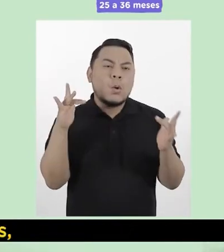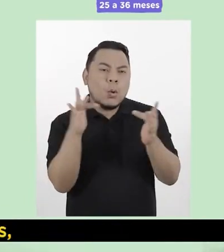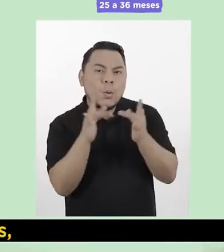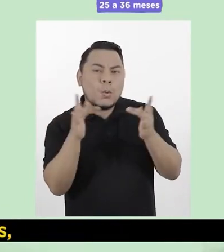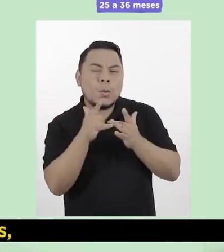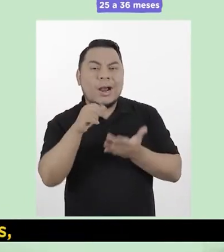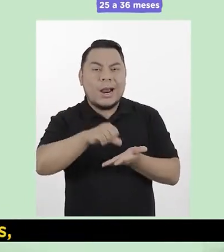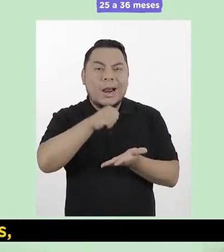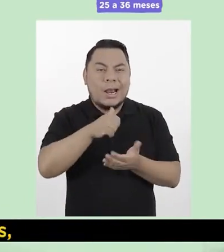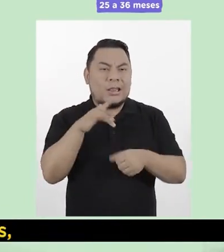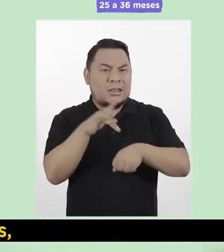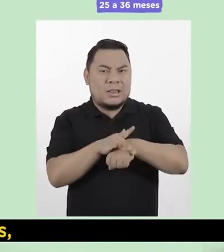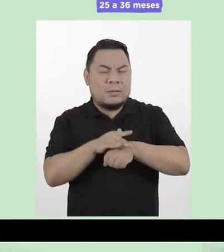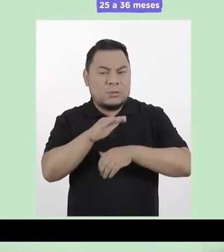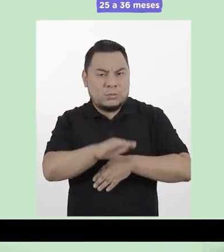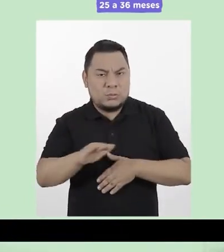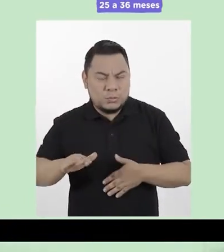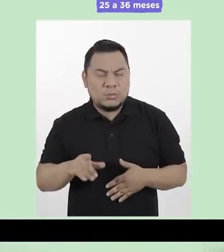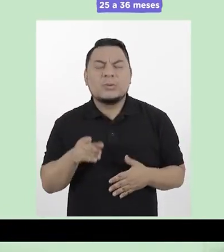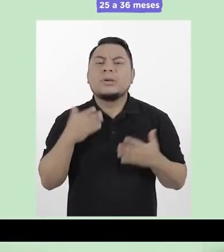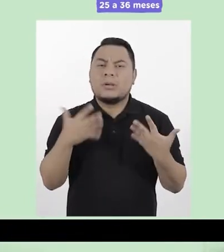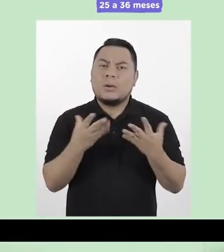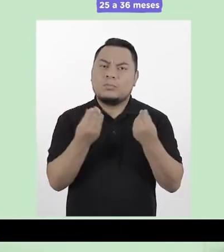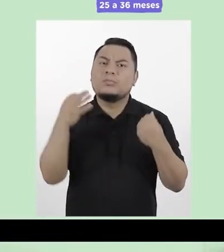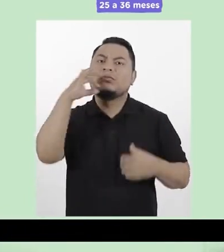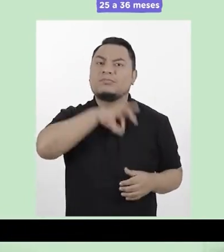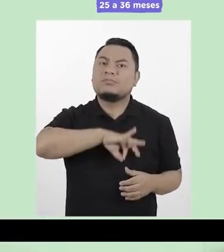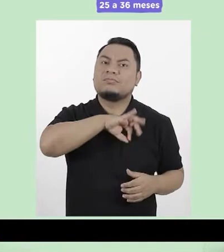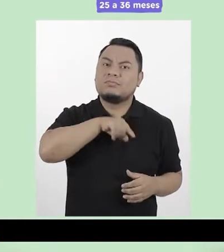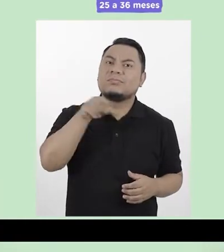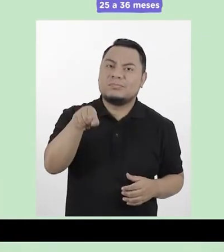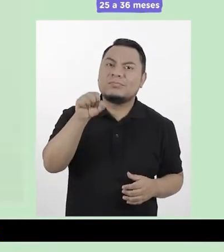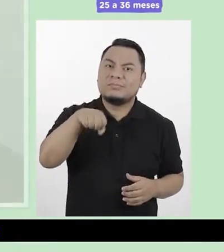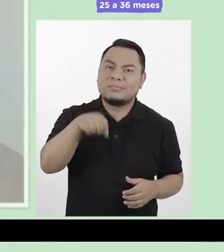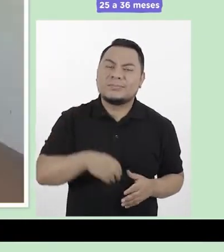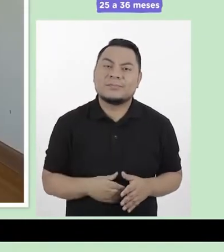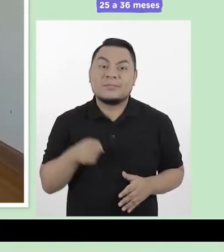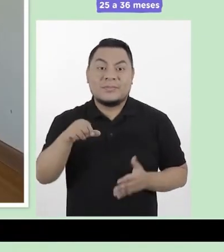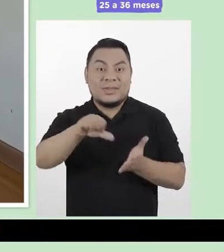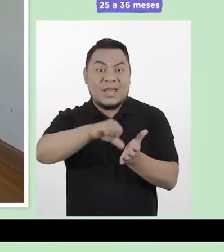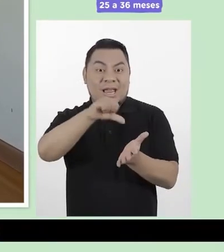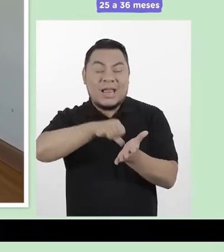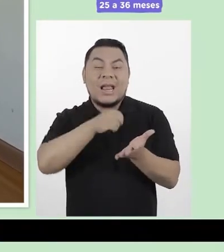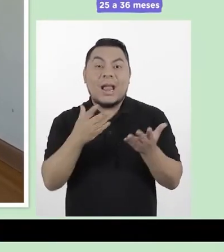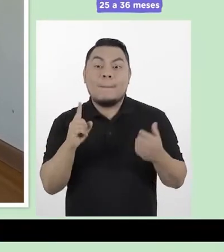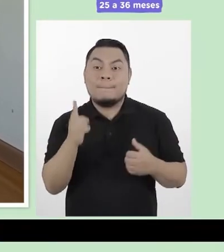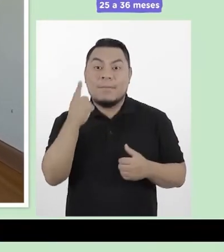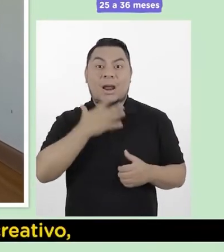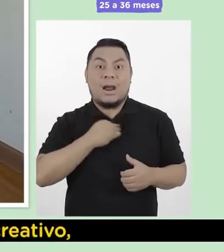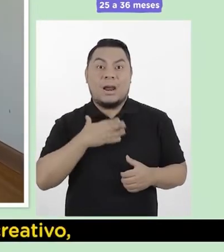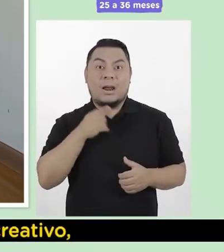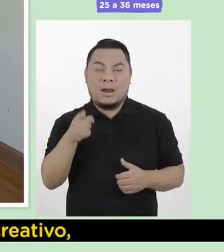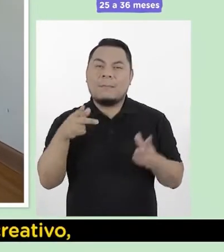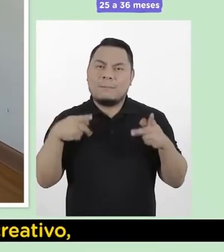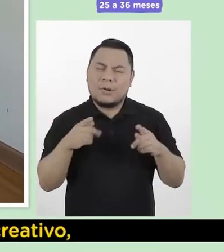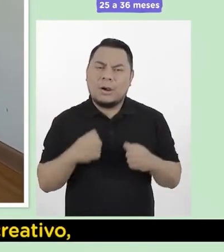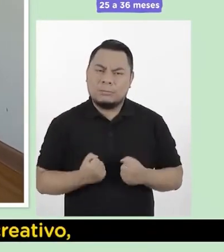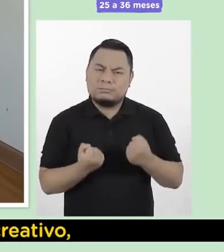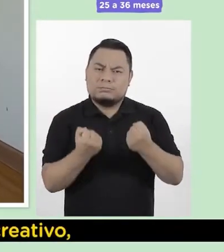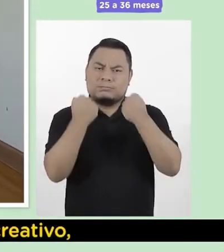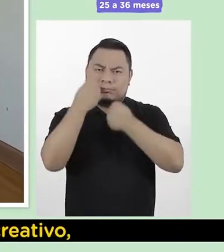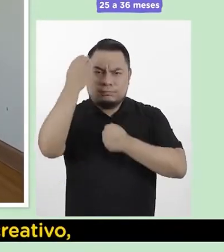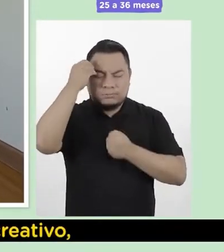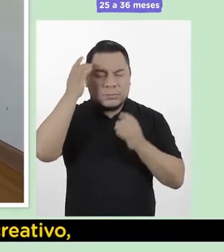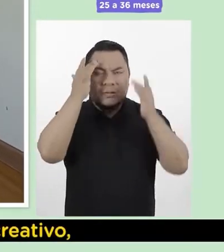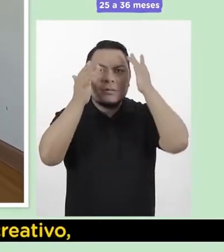arte desde edades muy tempranas, hay muchísimos beneficios. El arte en los primeros años permite potenciar